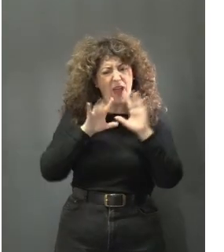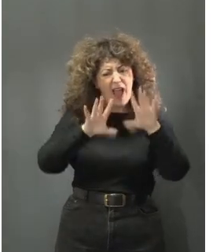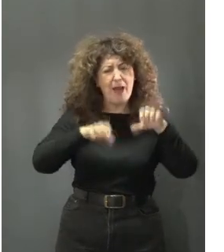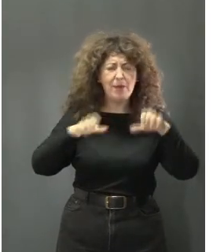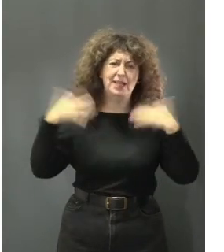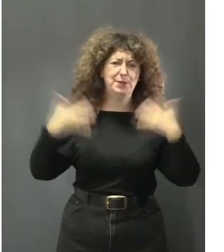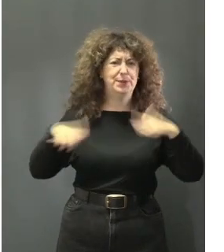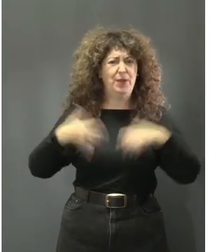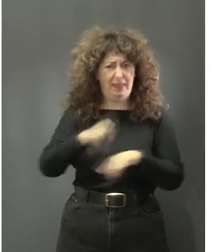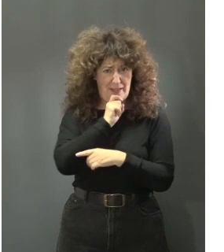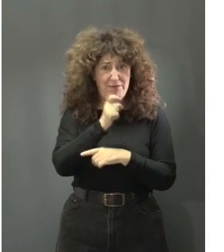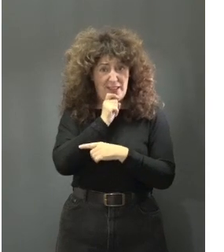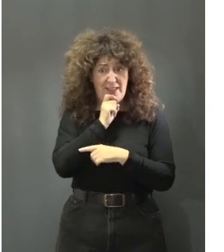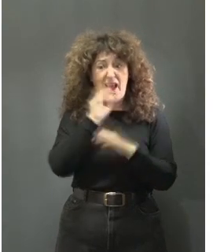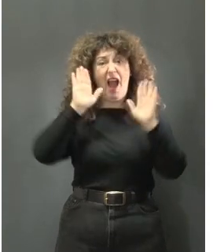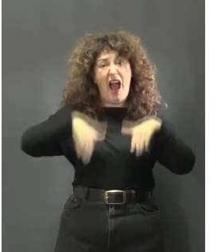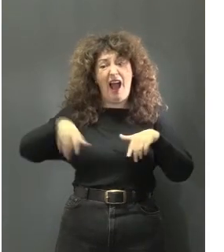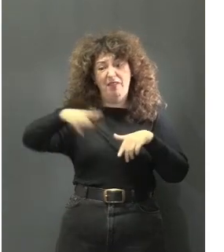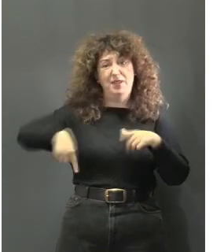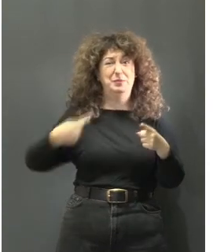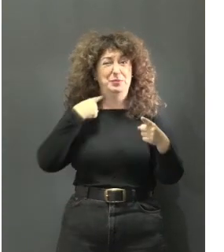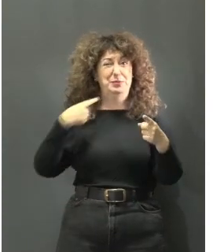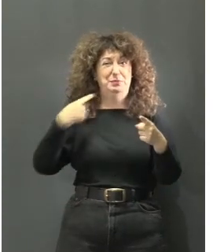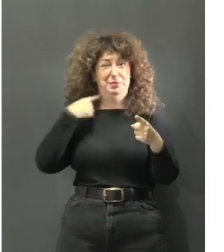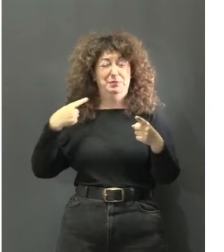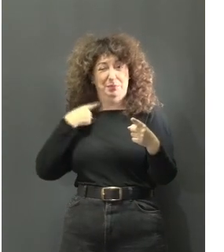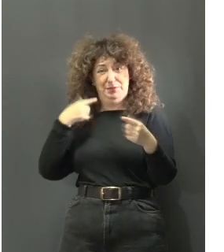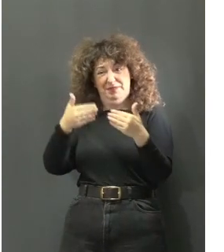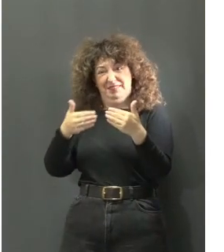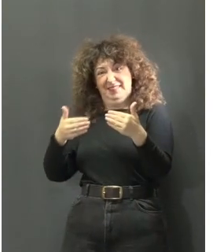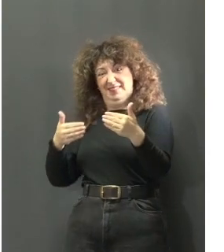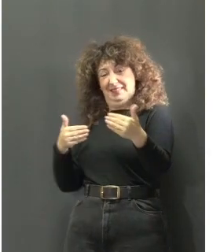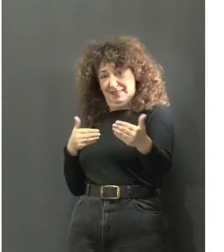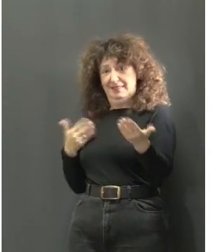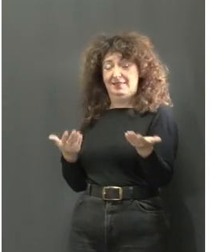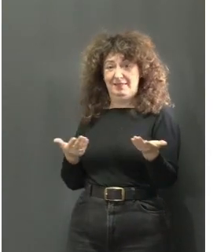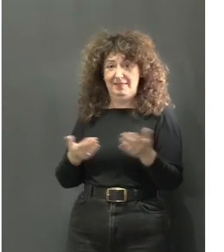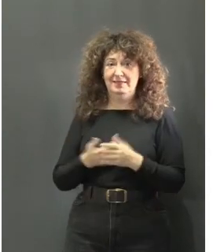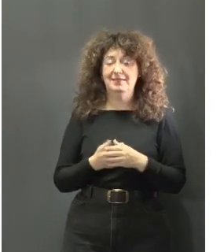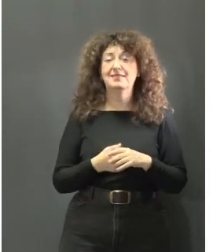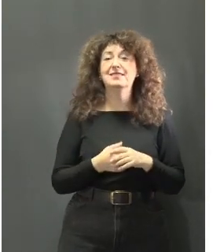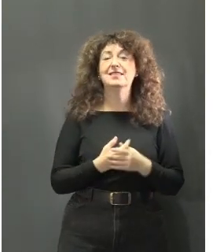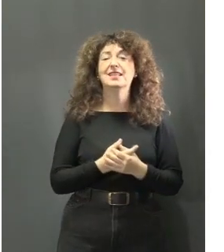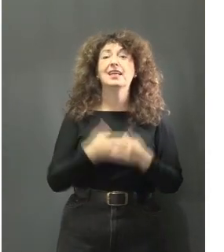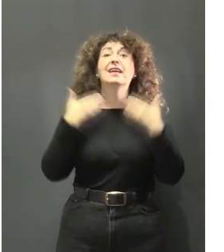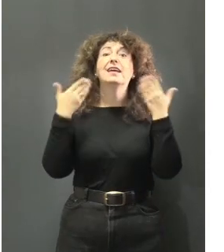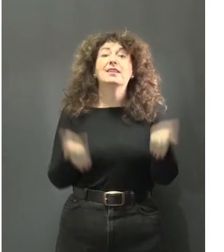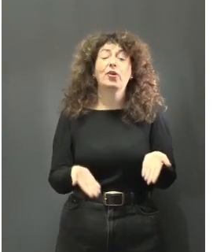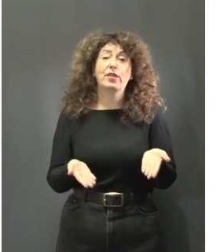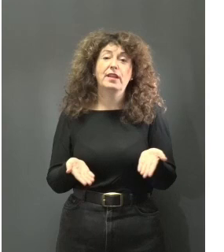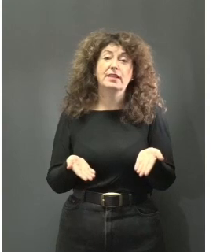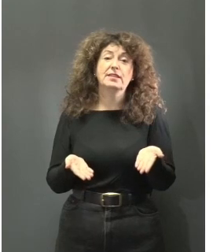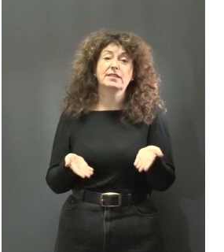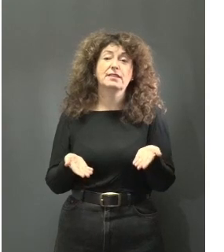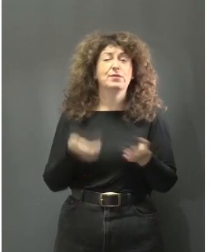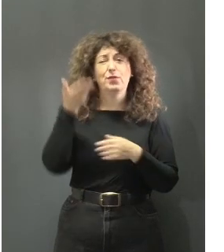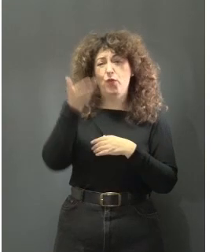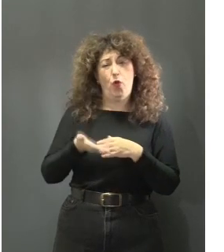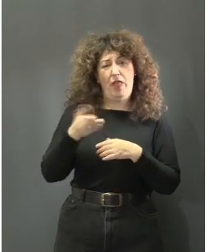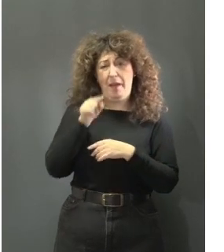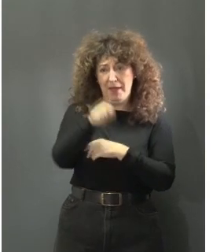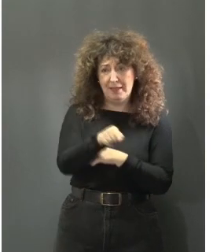aprendizaje, pues se van quedando más relegados o nos vamos quedando más relegados. Entonces, ahí